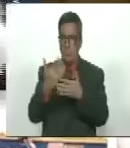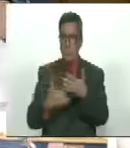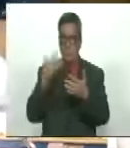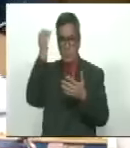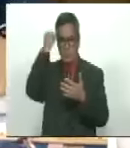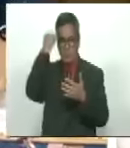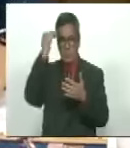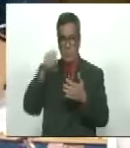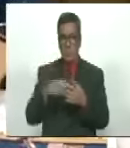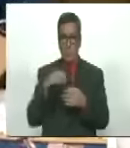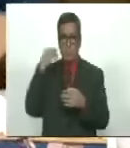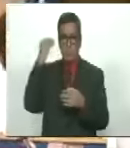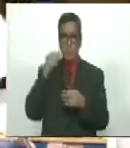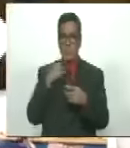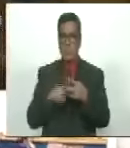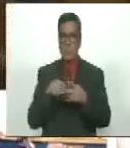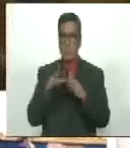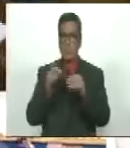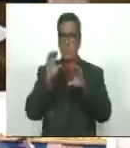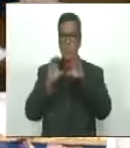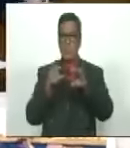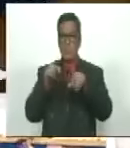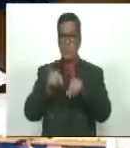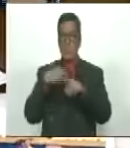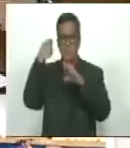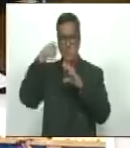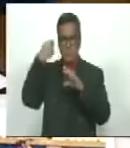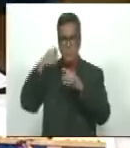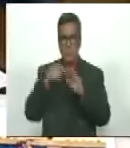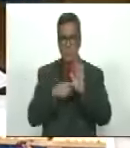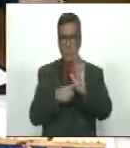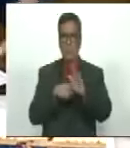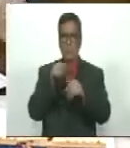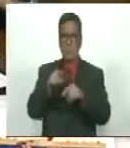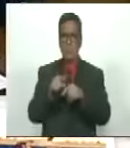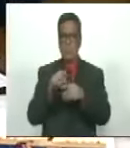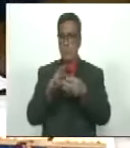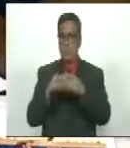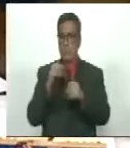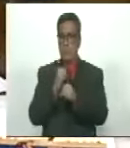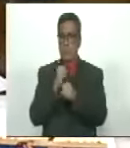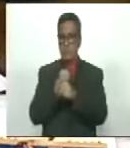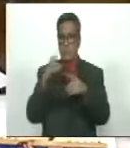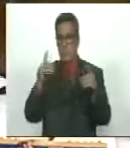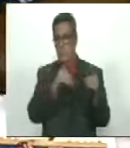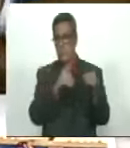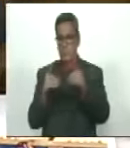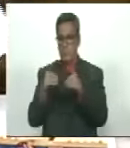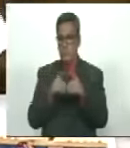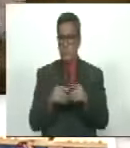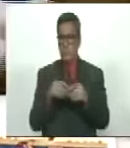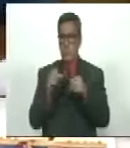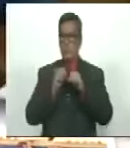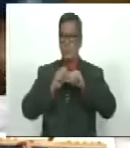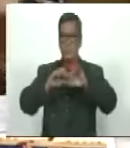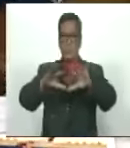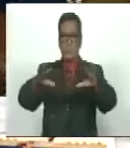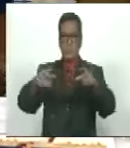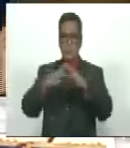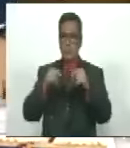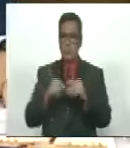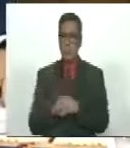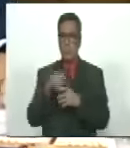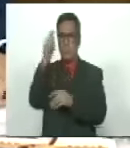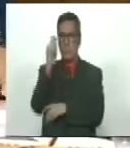politicainterior.an2021@gmail.com. Igual esto está rodando por todo el país, vamos a enviar el video, la presentación, la metodología para la discusión. Y bueno, despleguémonos todos, igual